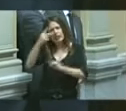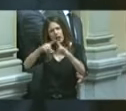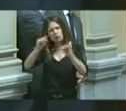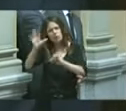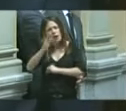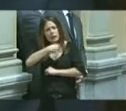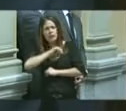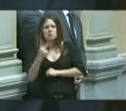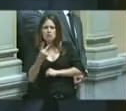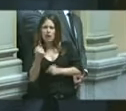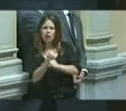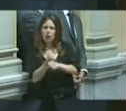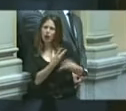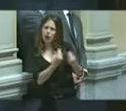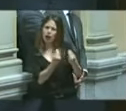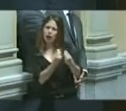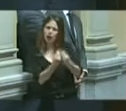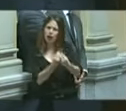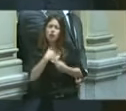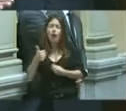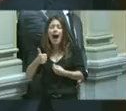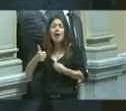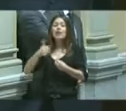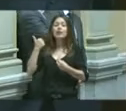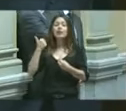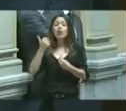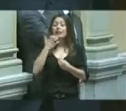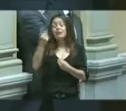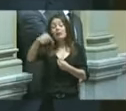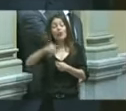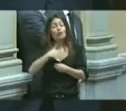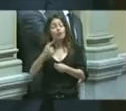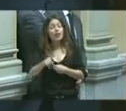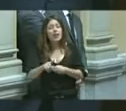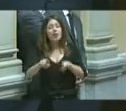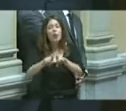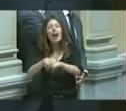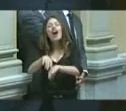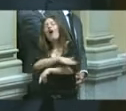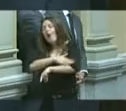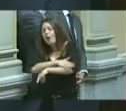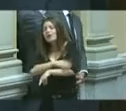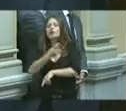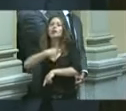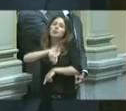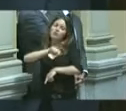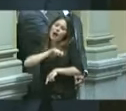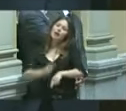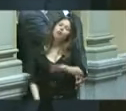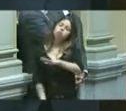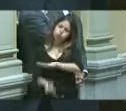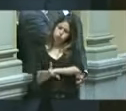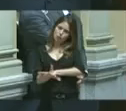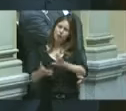España. Aprovecho para urgir de nuevo a quienes lo impiden que se configure pronto un Gobierno estatal. Ni la conclusión de las